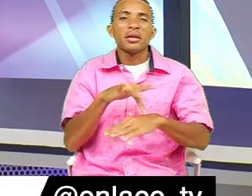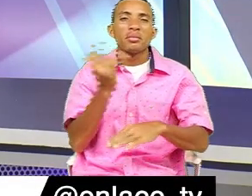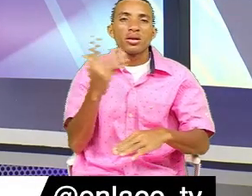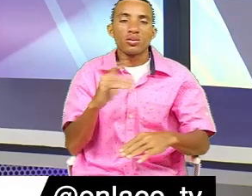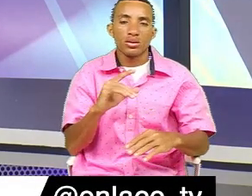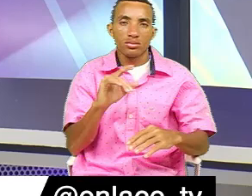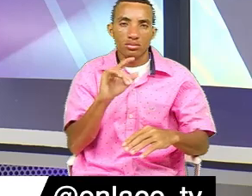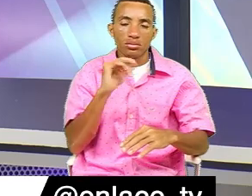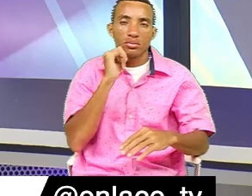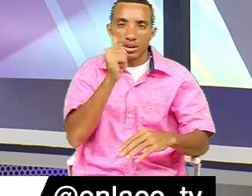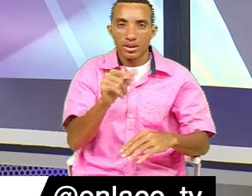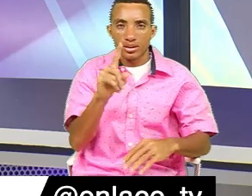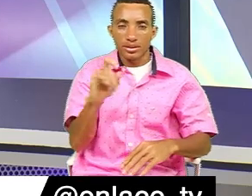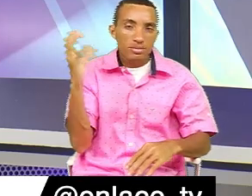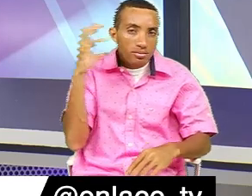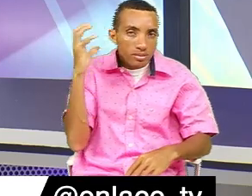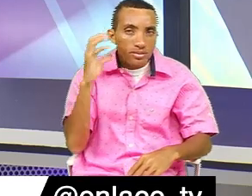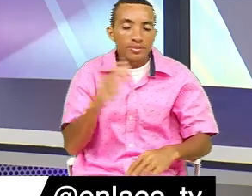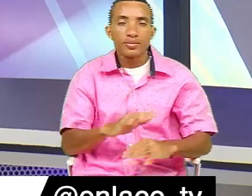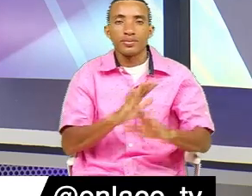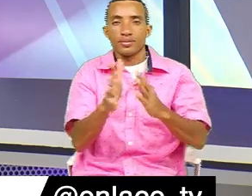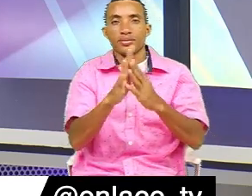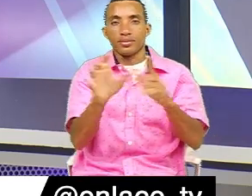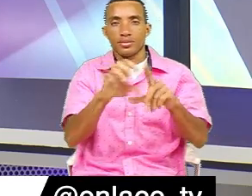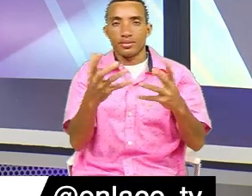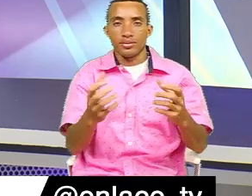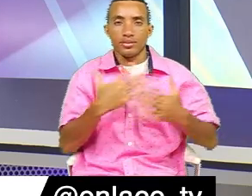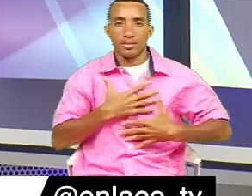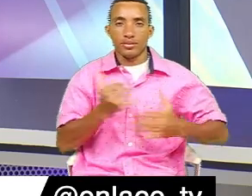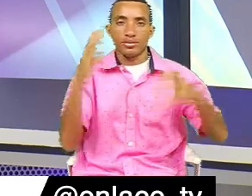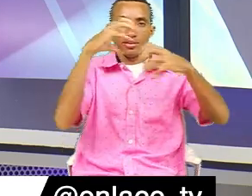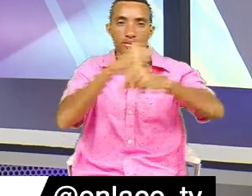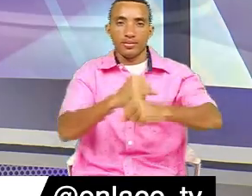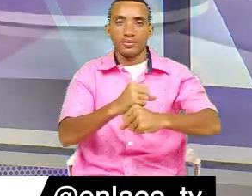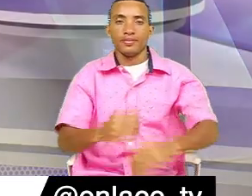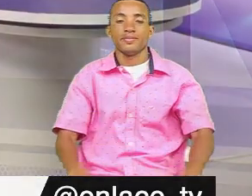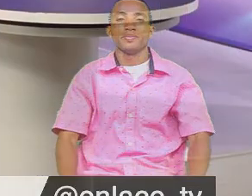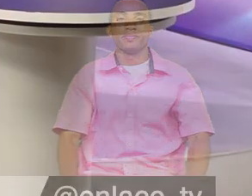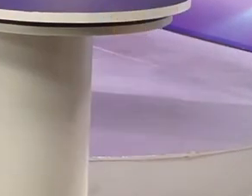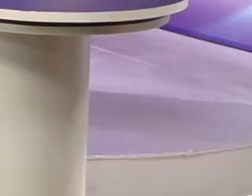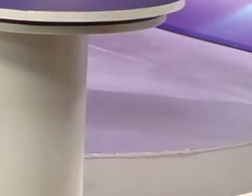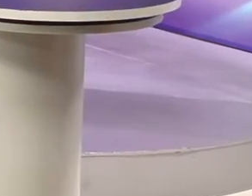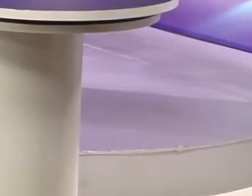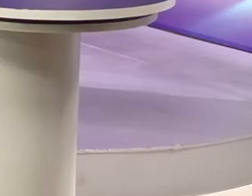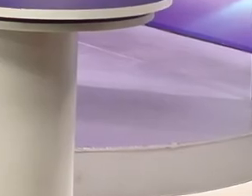6 AM. Esto es Enlace Noticias, lo que usted quiere ver. Feliz noche.